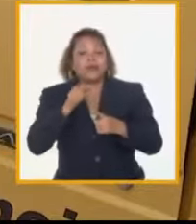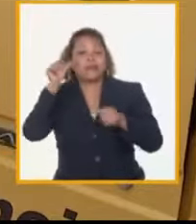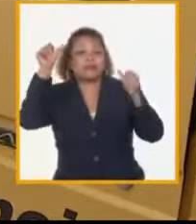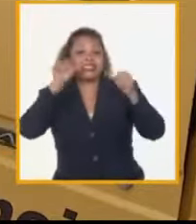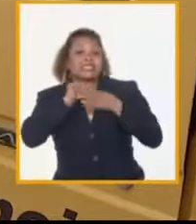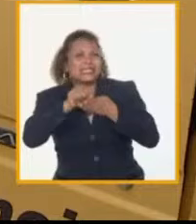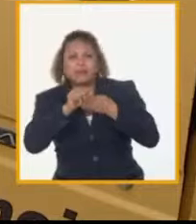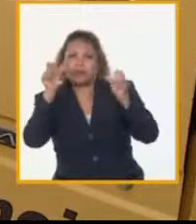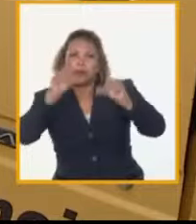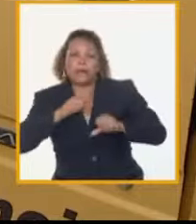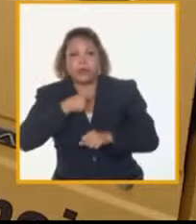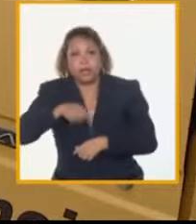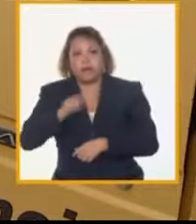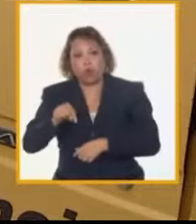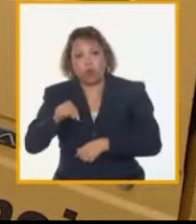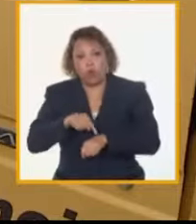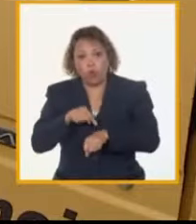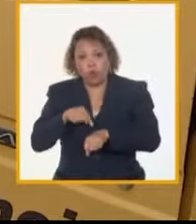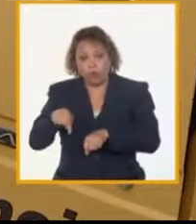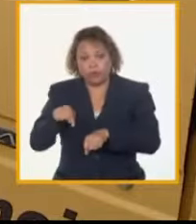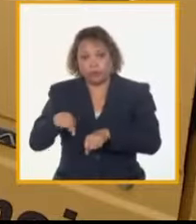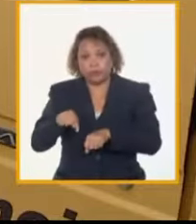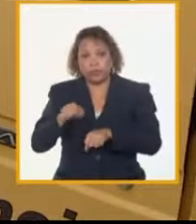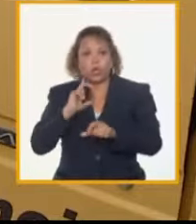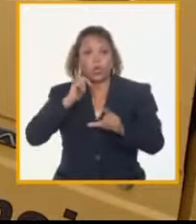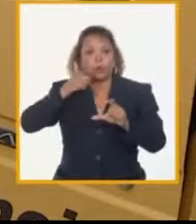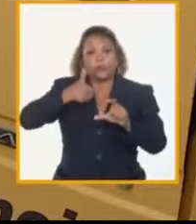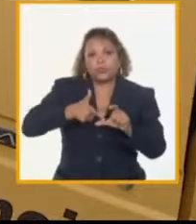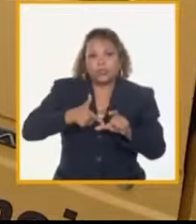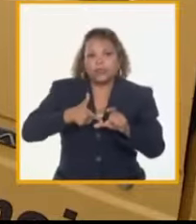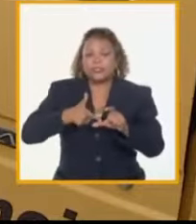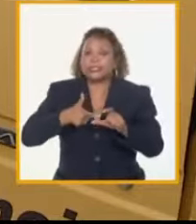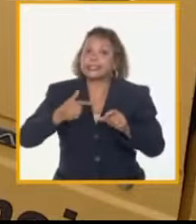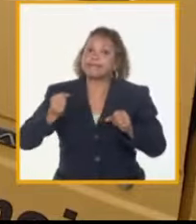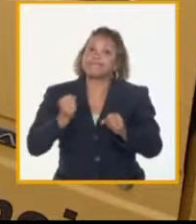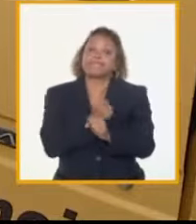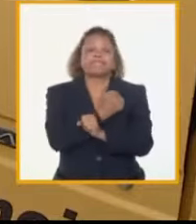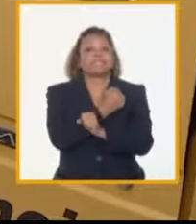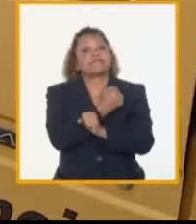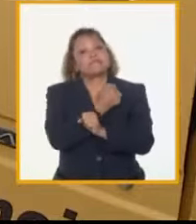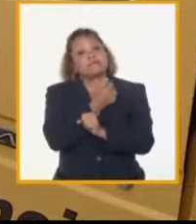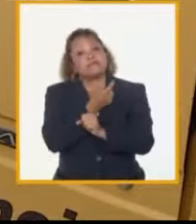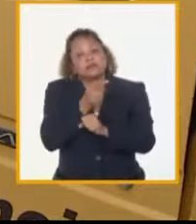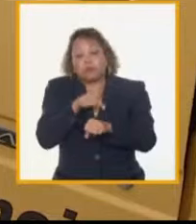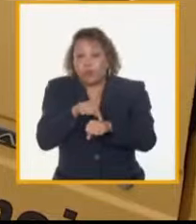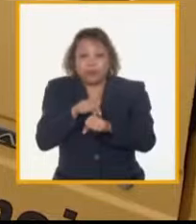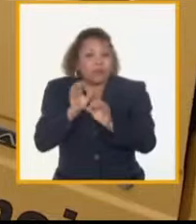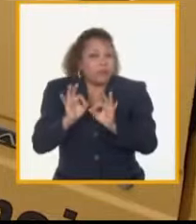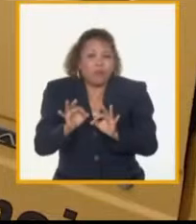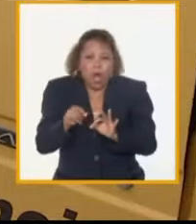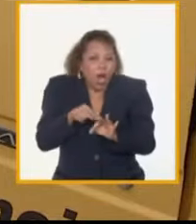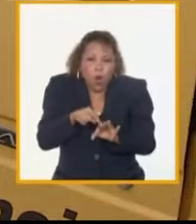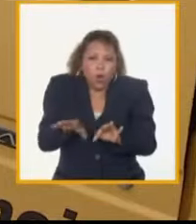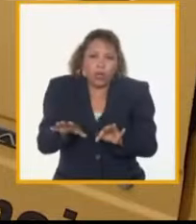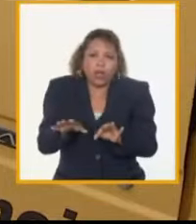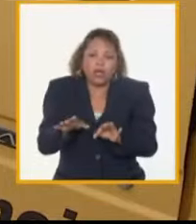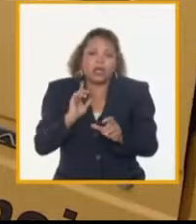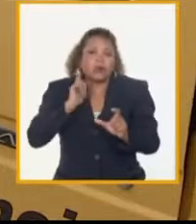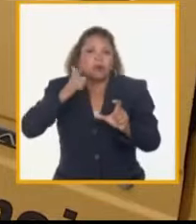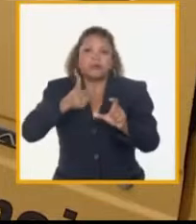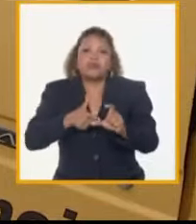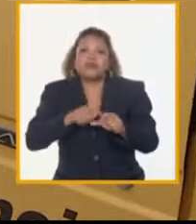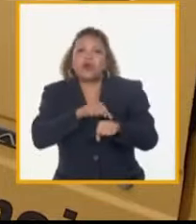por ejemplo hoy, con el tema combustible, que está pésimo. Ahora mismo pusieron el combustible